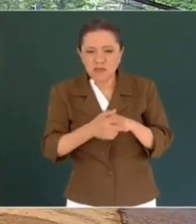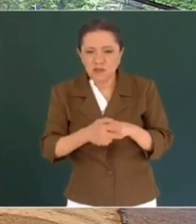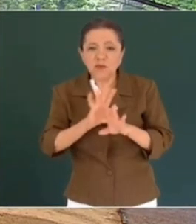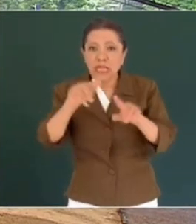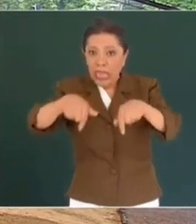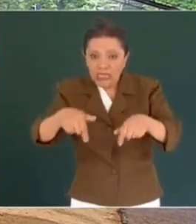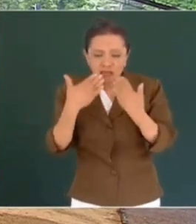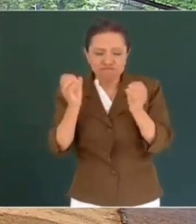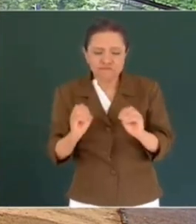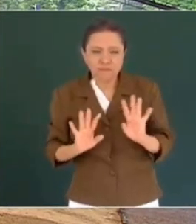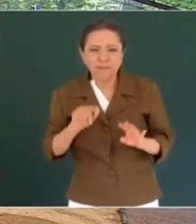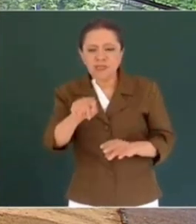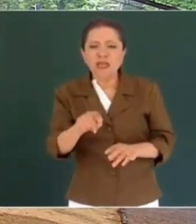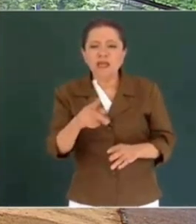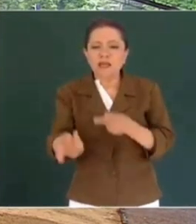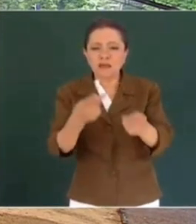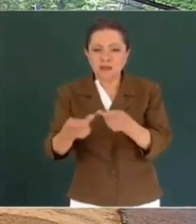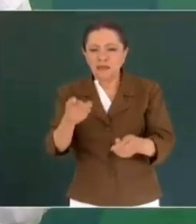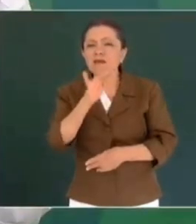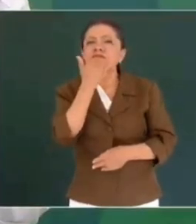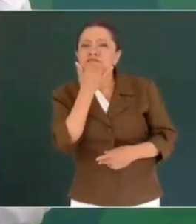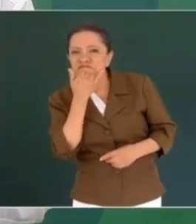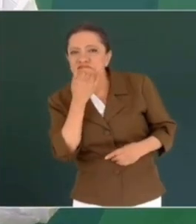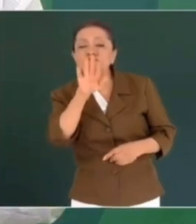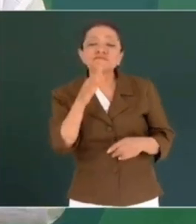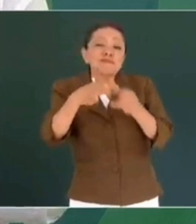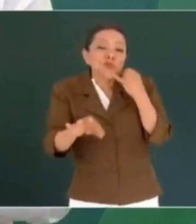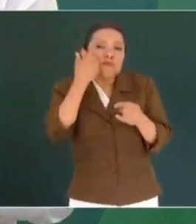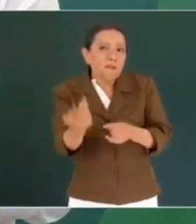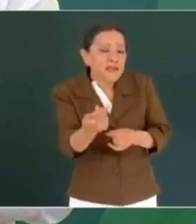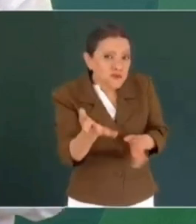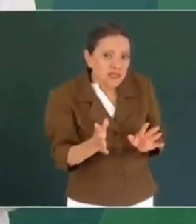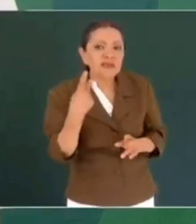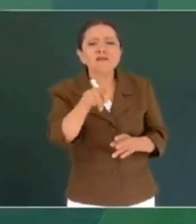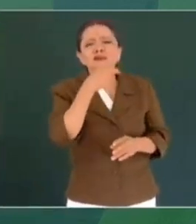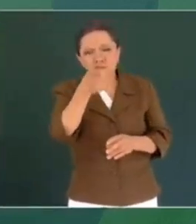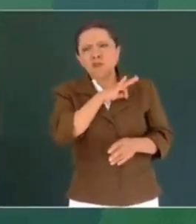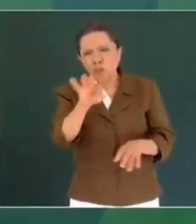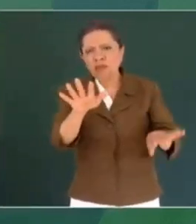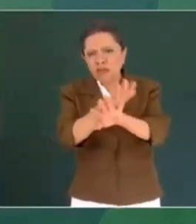está así. Presidente, aquí, solamente preguntarle por último. Si puedes cambiarle y encuentras otra cosa. Y puede leer